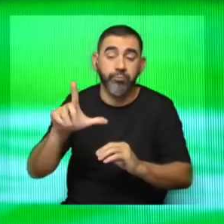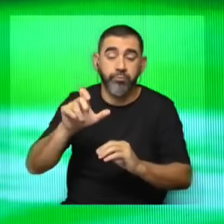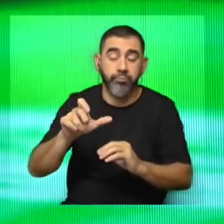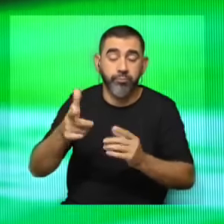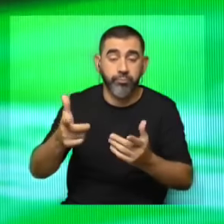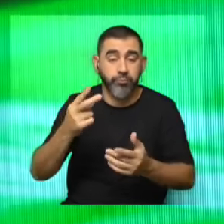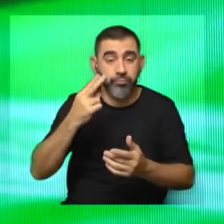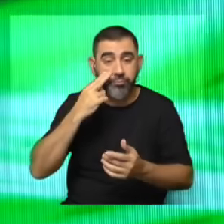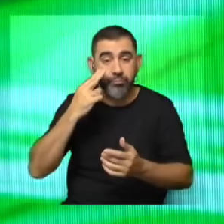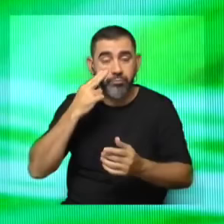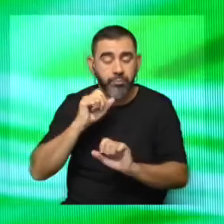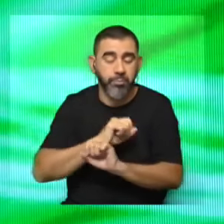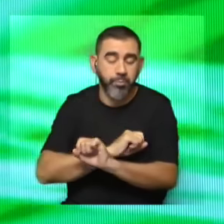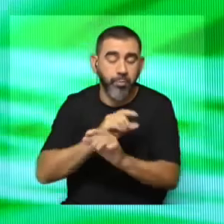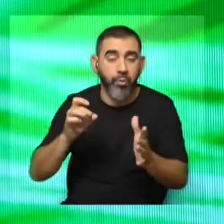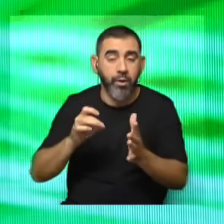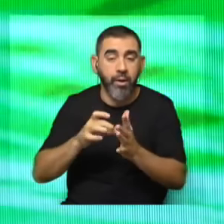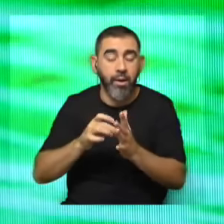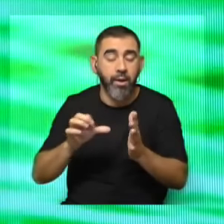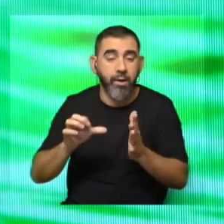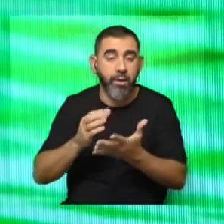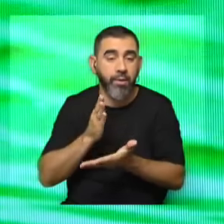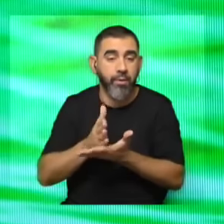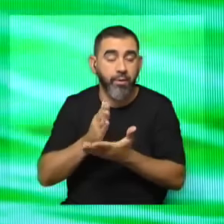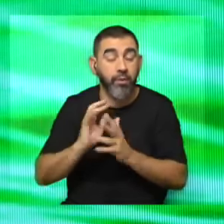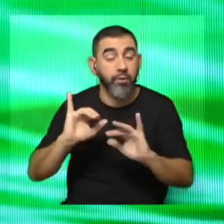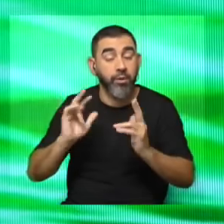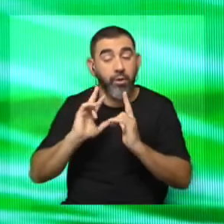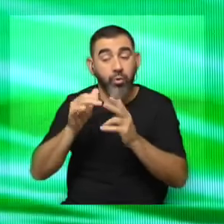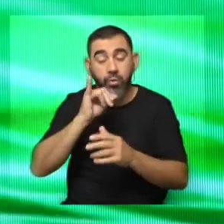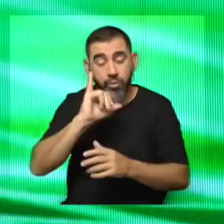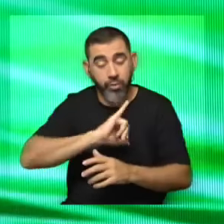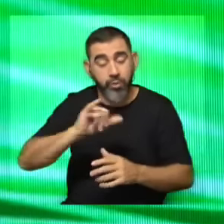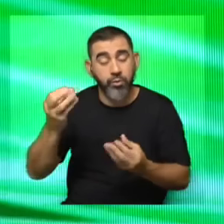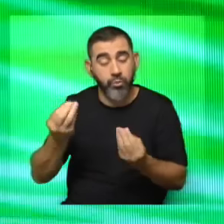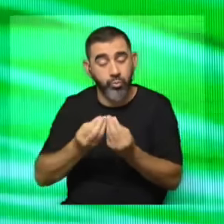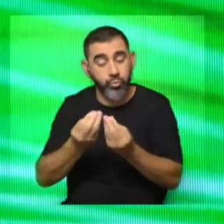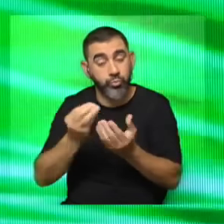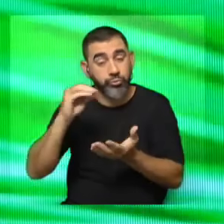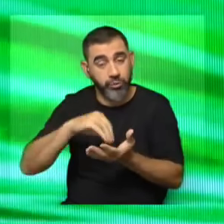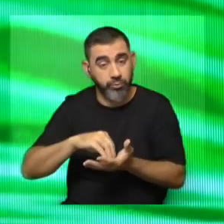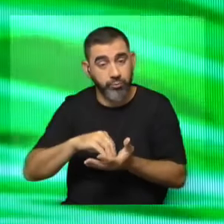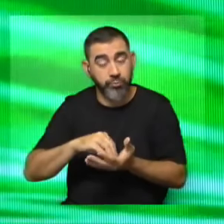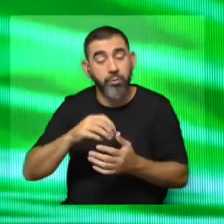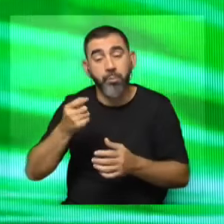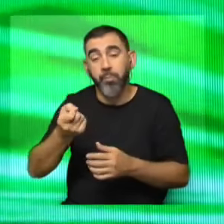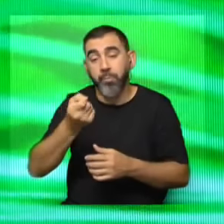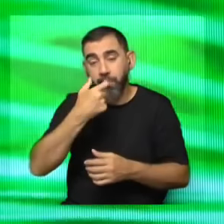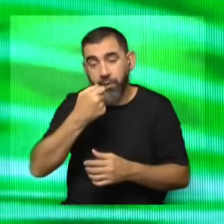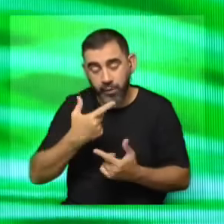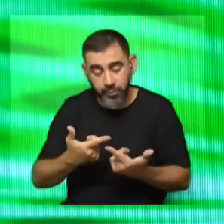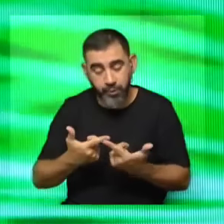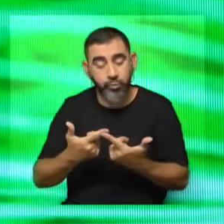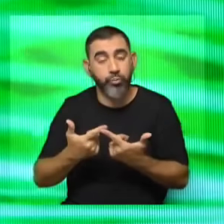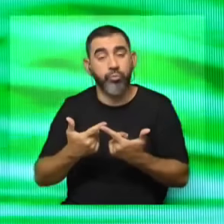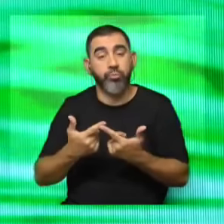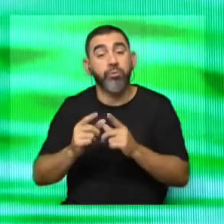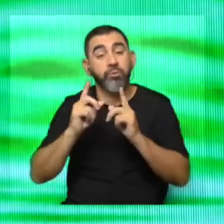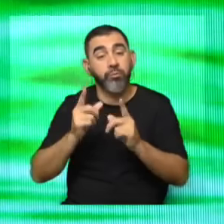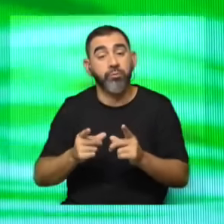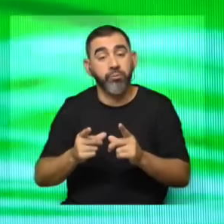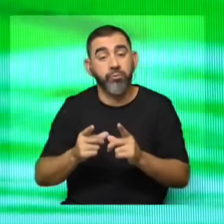una peoría de la calidad de asistencia eso lo hemos dicho en múltiples oportunidades tiene que ver con los medicamentos por un lado y tiene